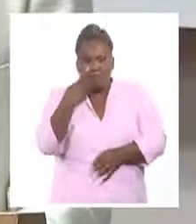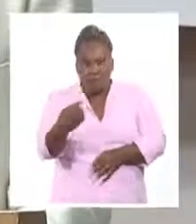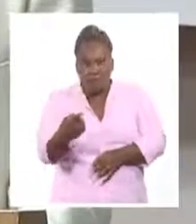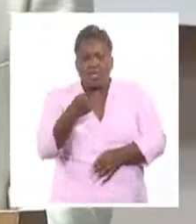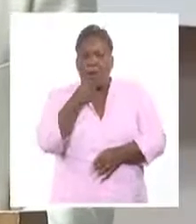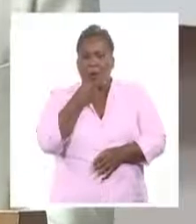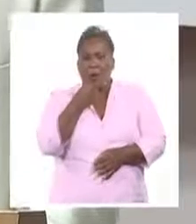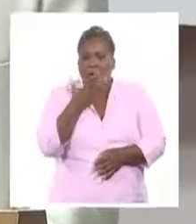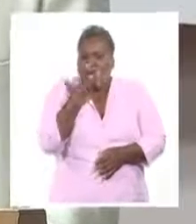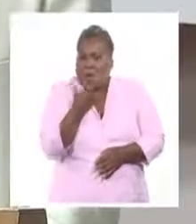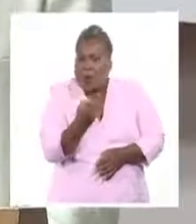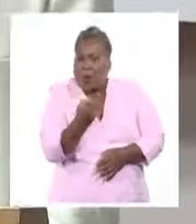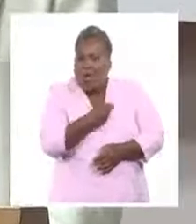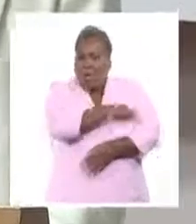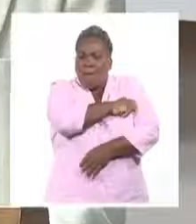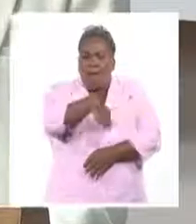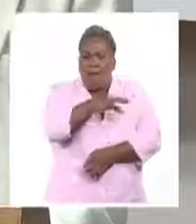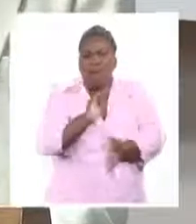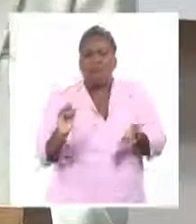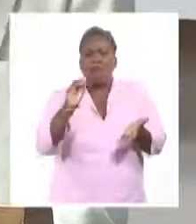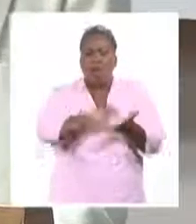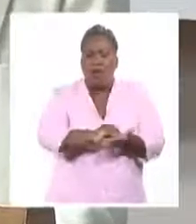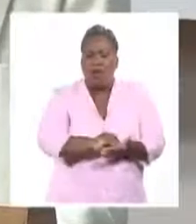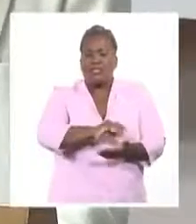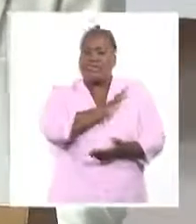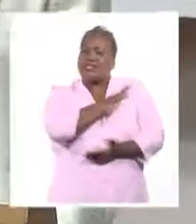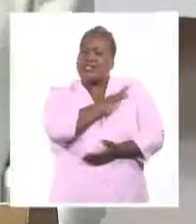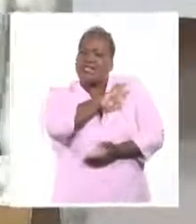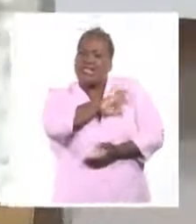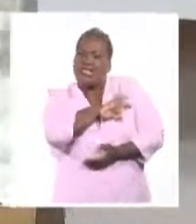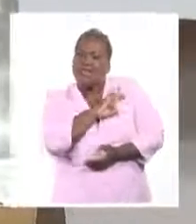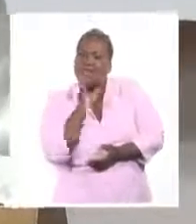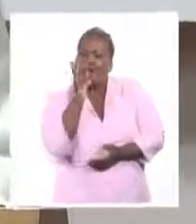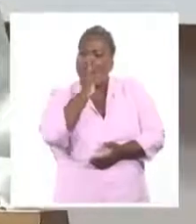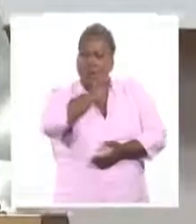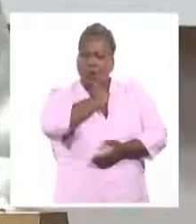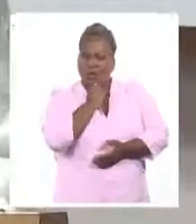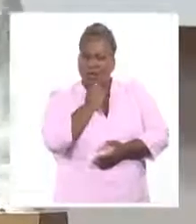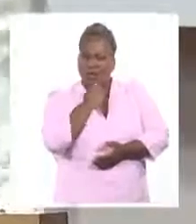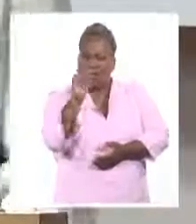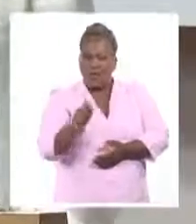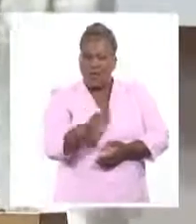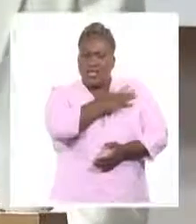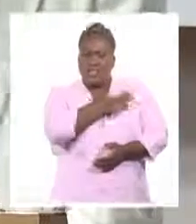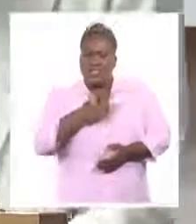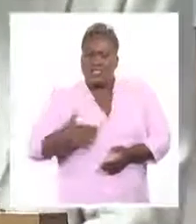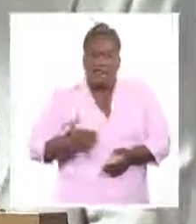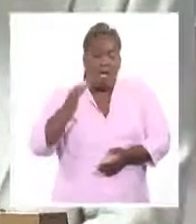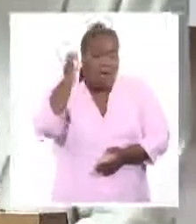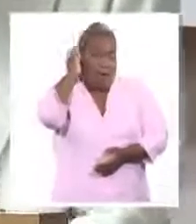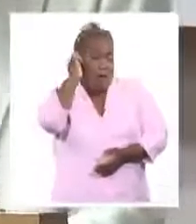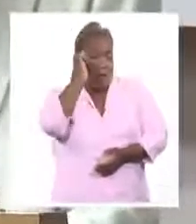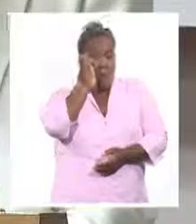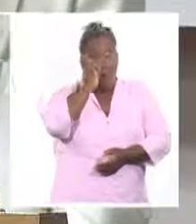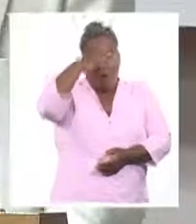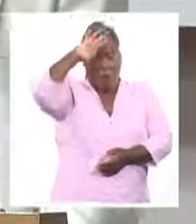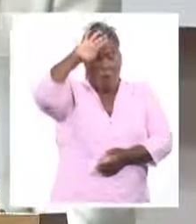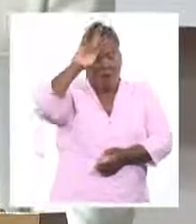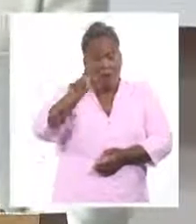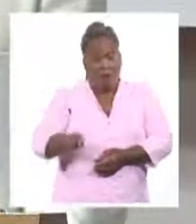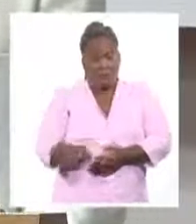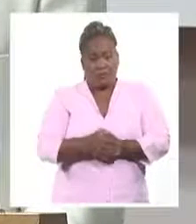las obras propias y qué hermosos sentimientos despiertan en el alma sensible de las cubanas y los cubanos.